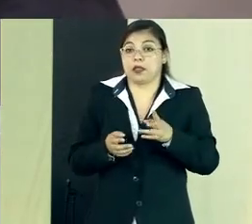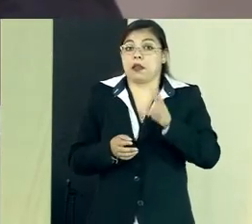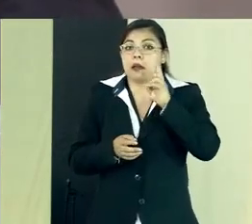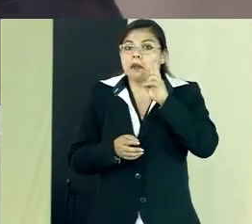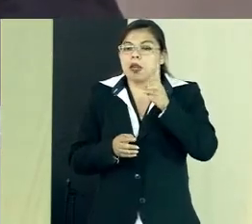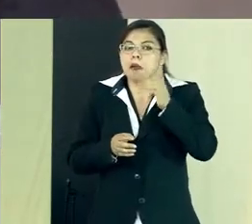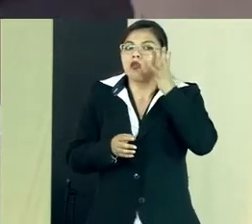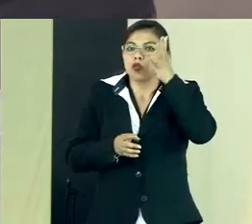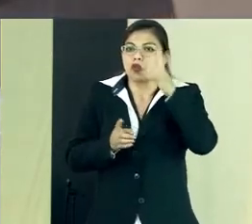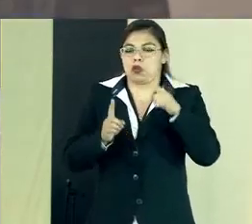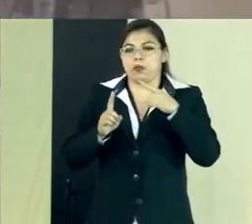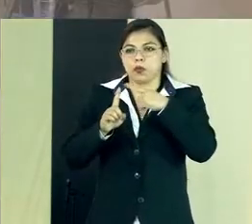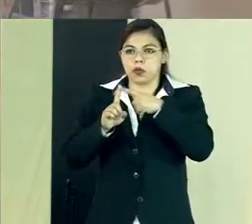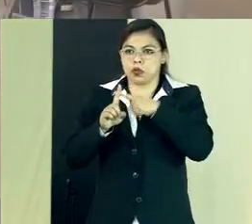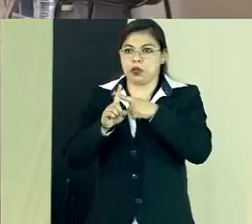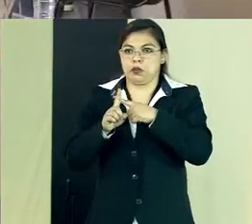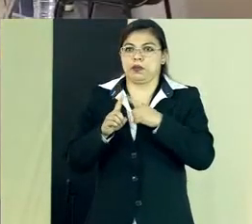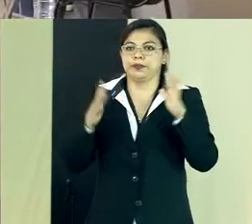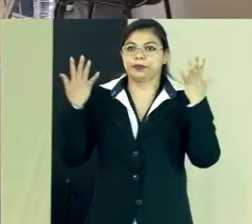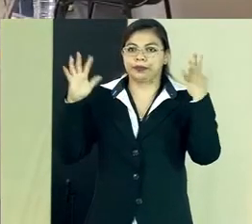del país